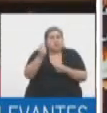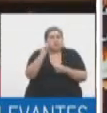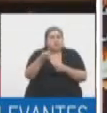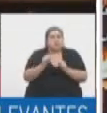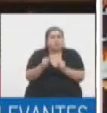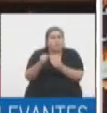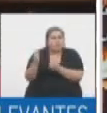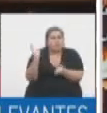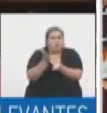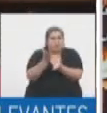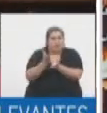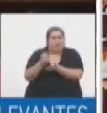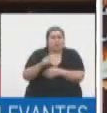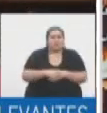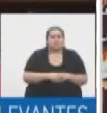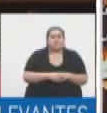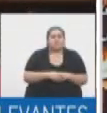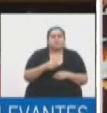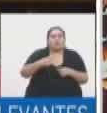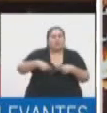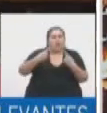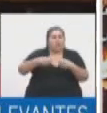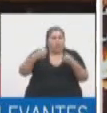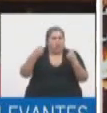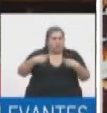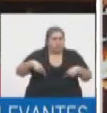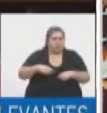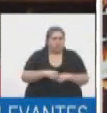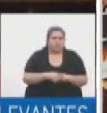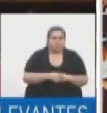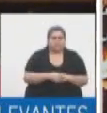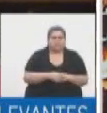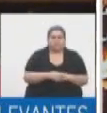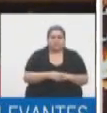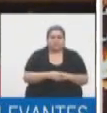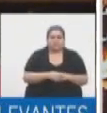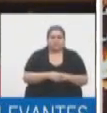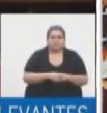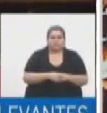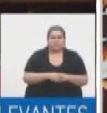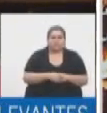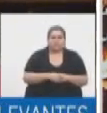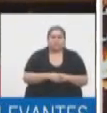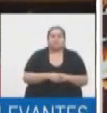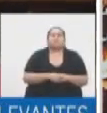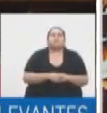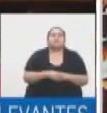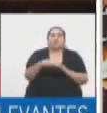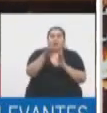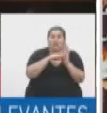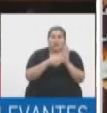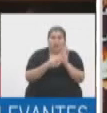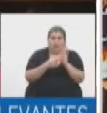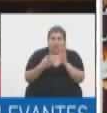a influir obviamente todo el proceso que se dio ayer en eso estuvo el presidente siguiéndolo de cerca Por más que no